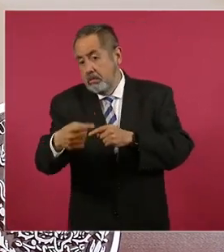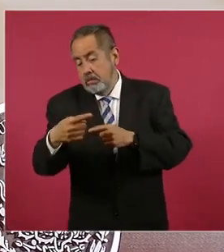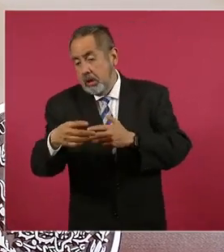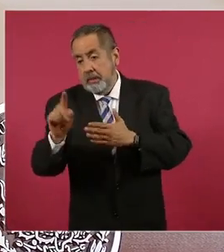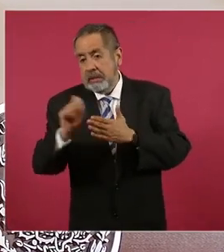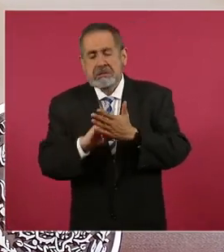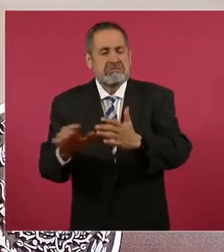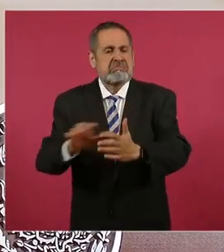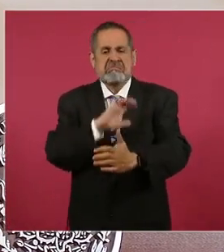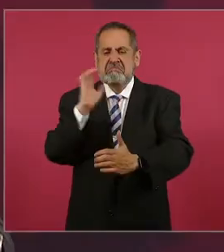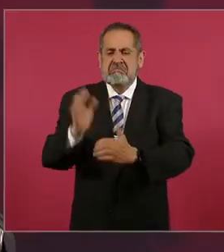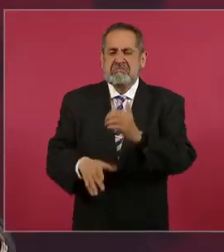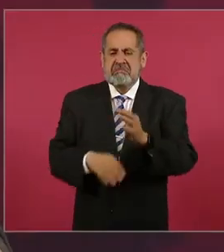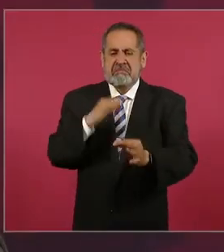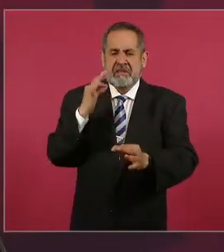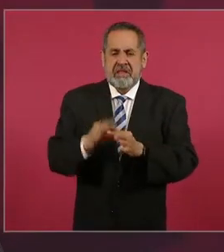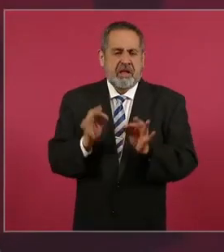una